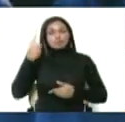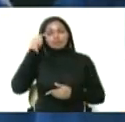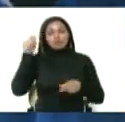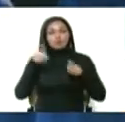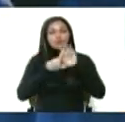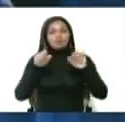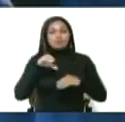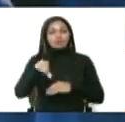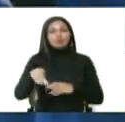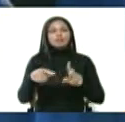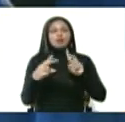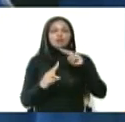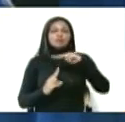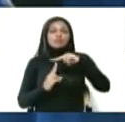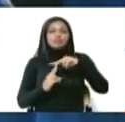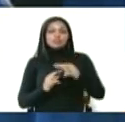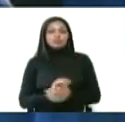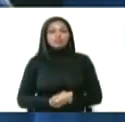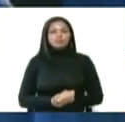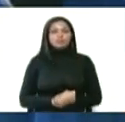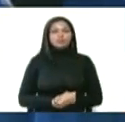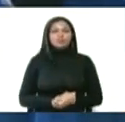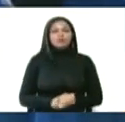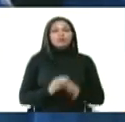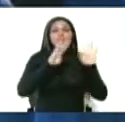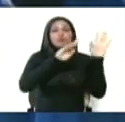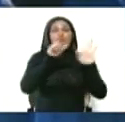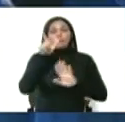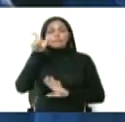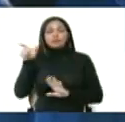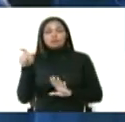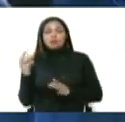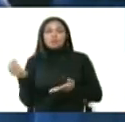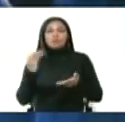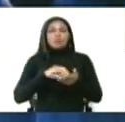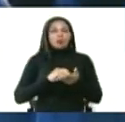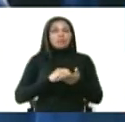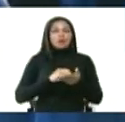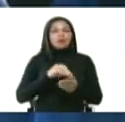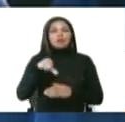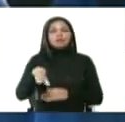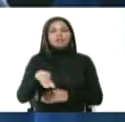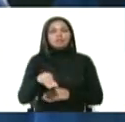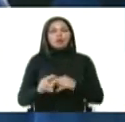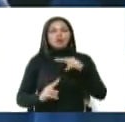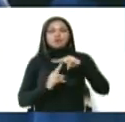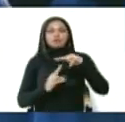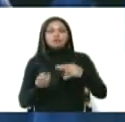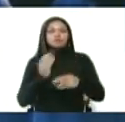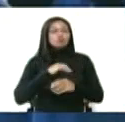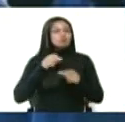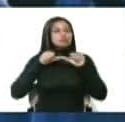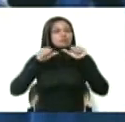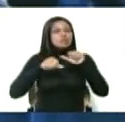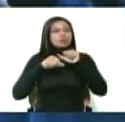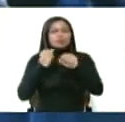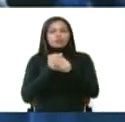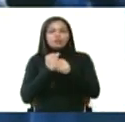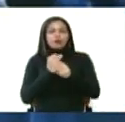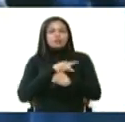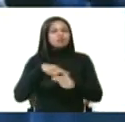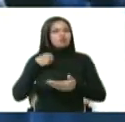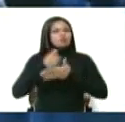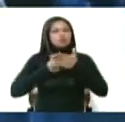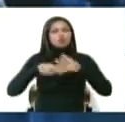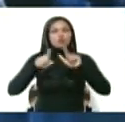presidente, del estado Táchira, 91 compatriotas que van a regresar a este estado hermoso que seguiremos trabajando, con el que seguiremos